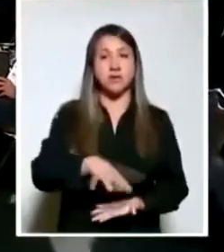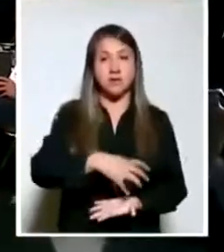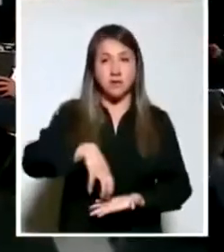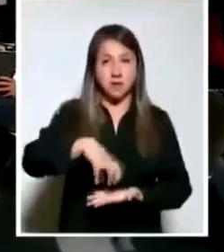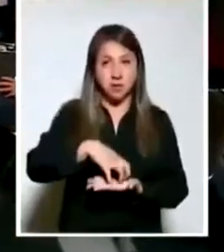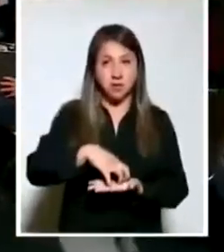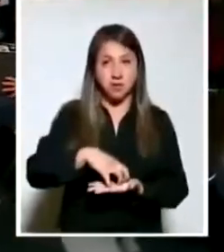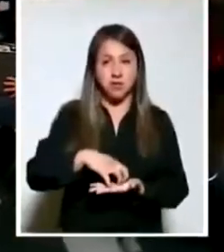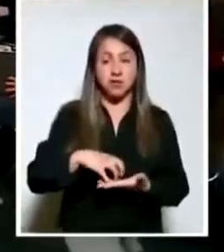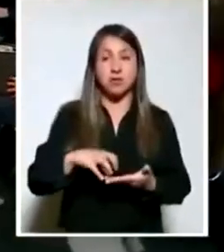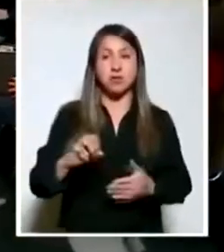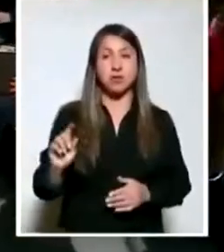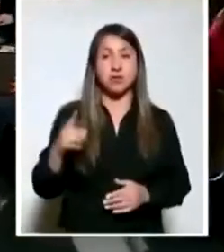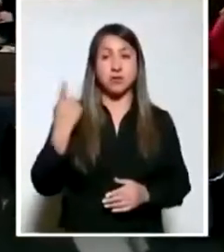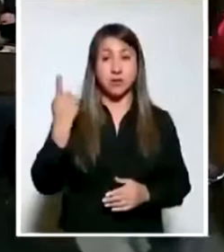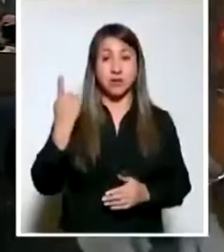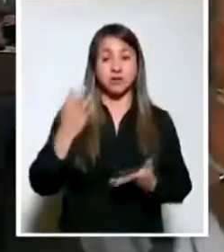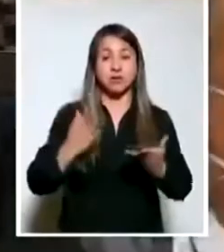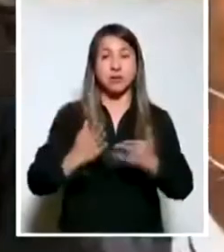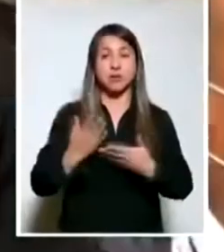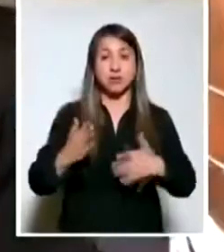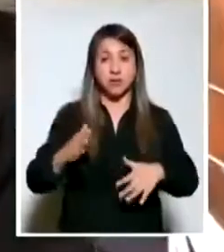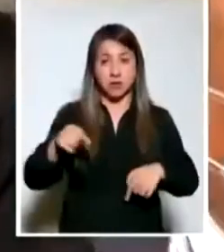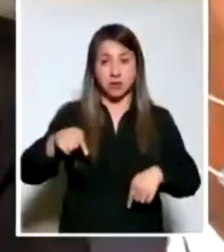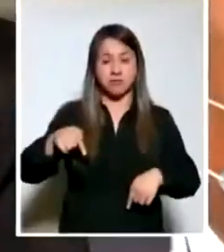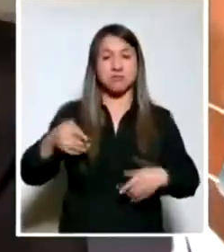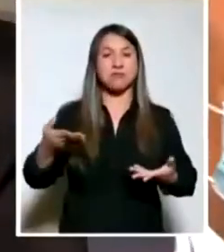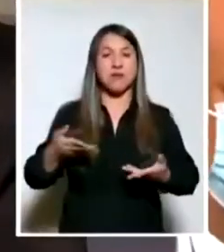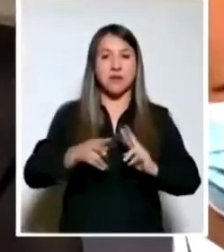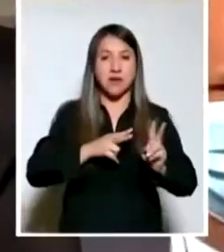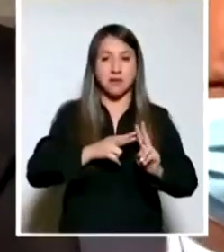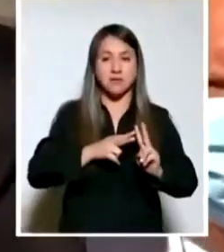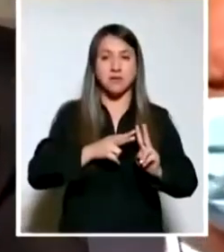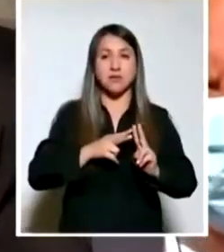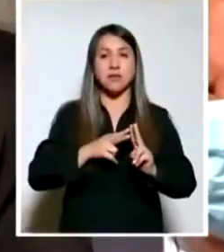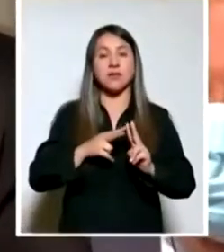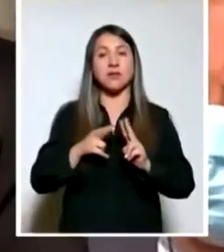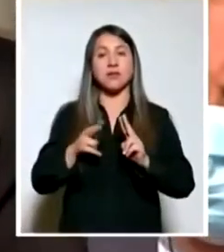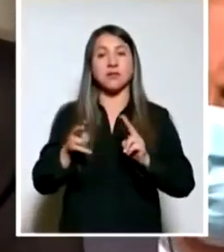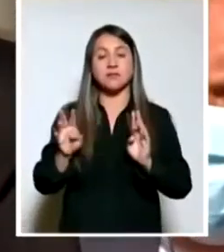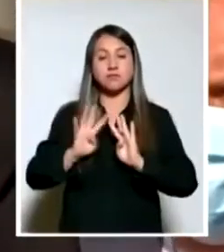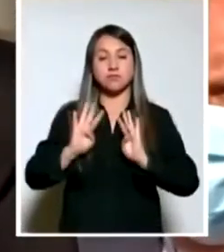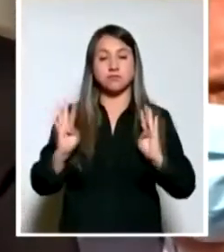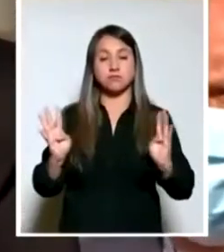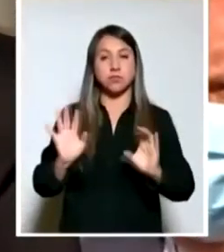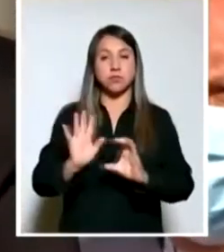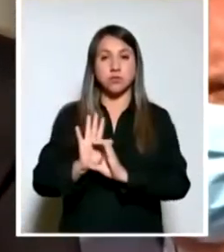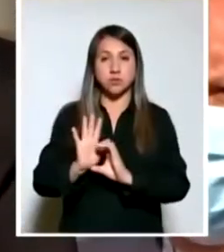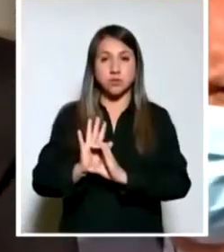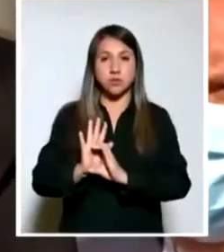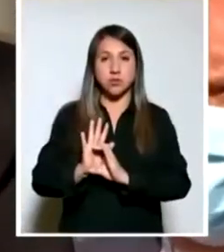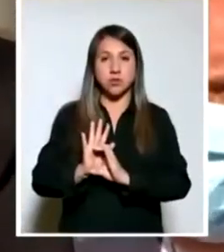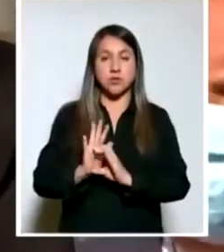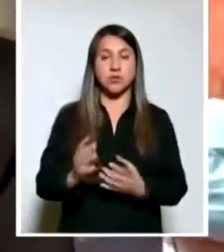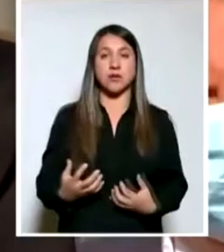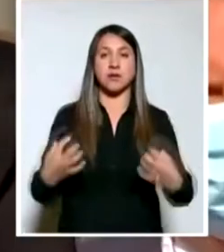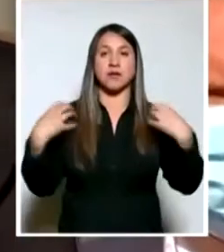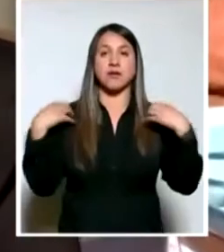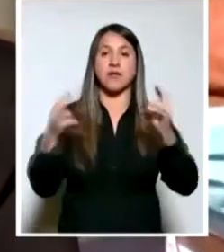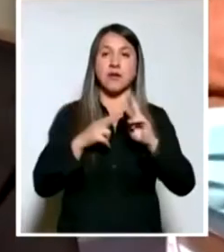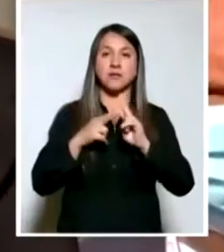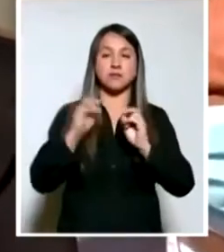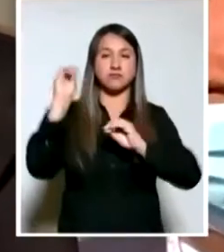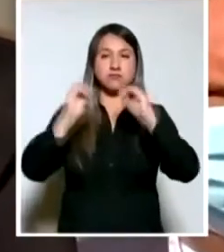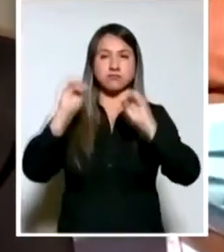primera sesión en que se instala la Convención Constitucional encargada de redactar